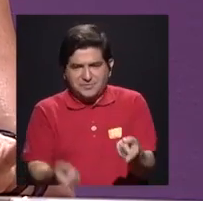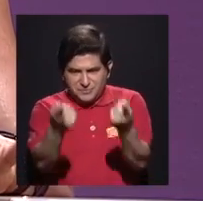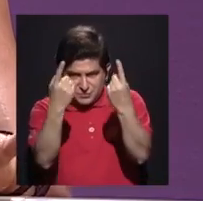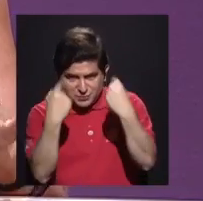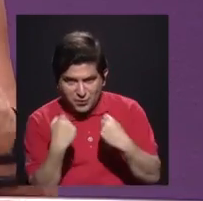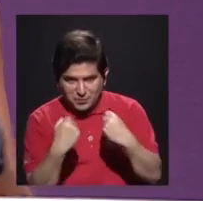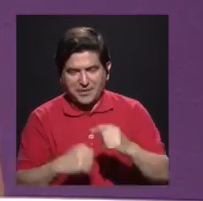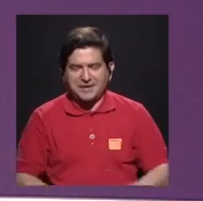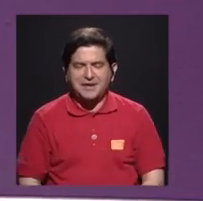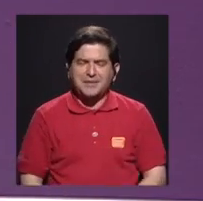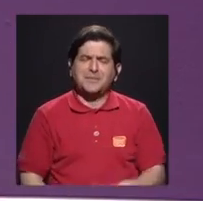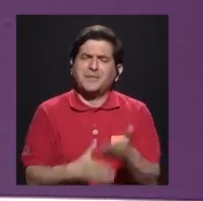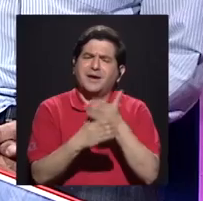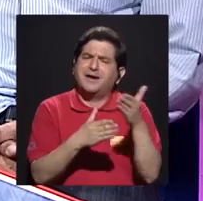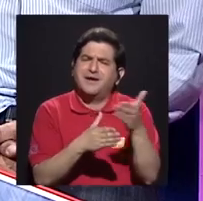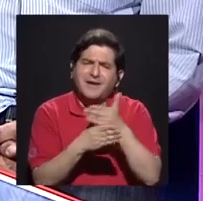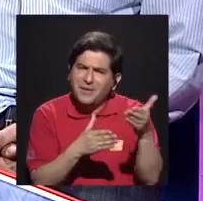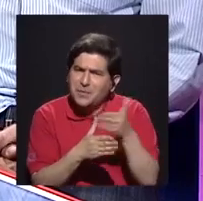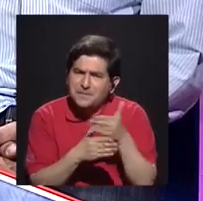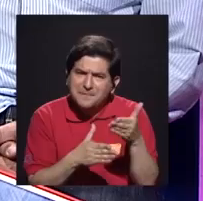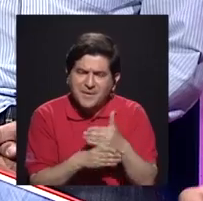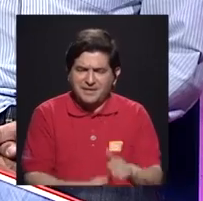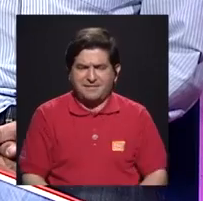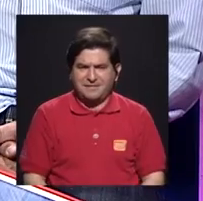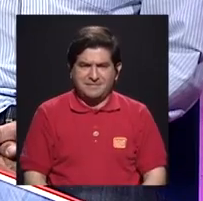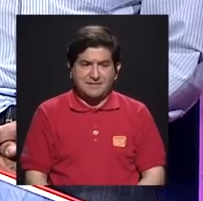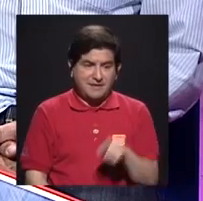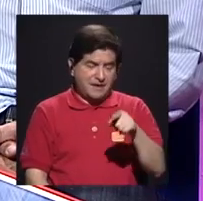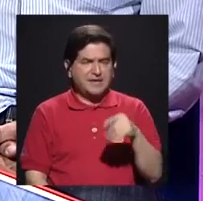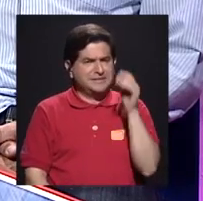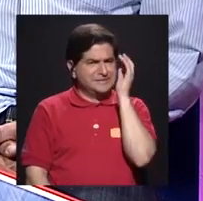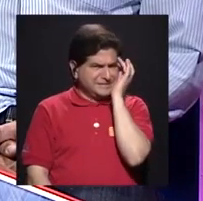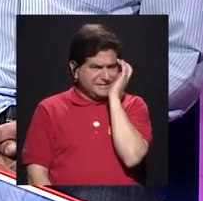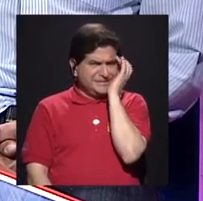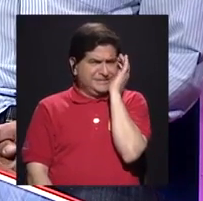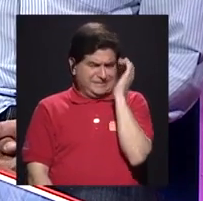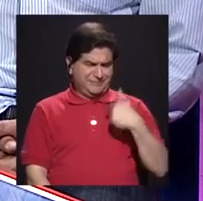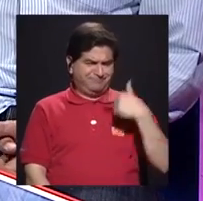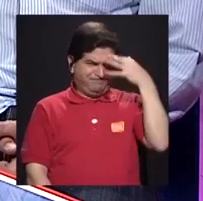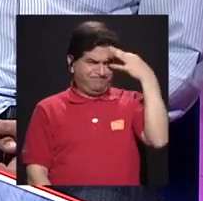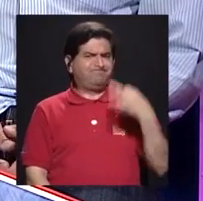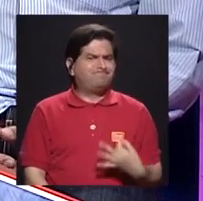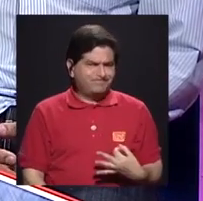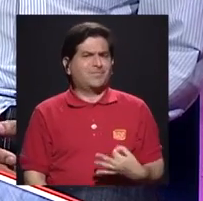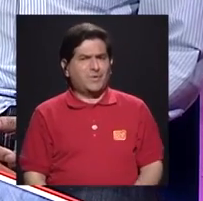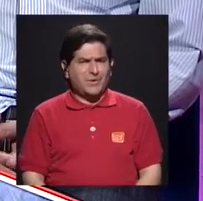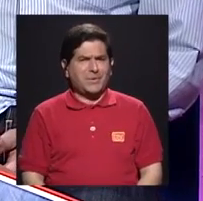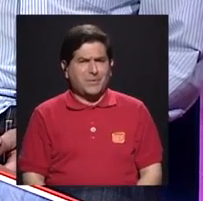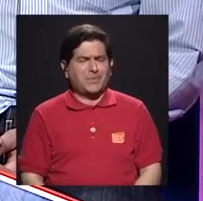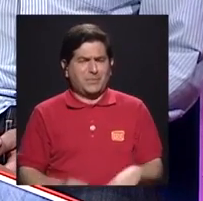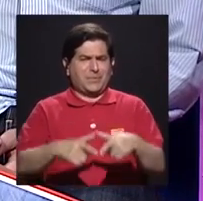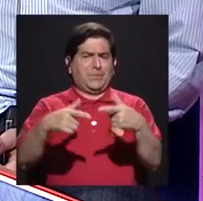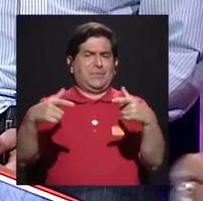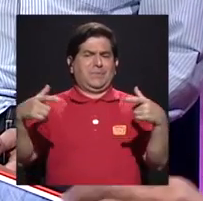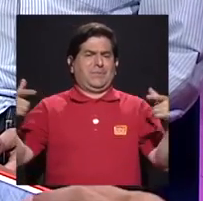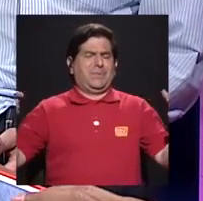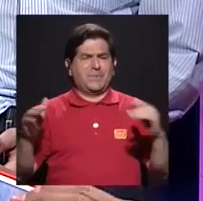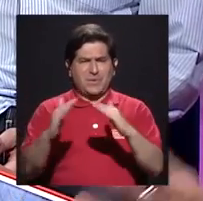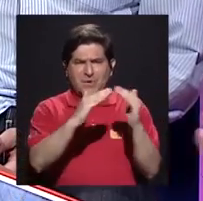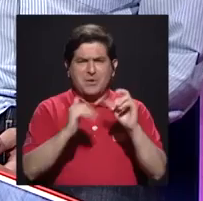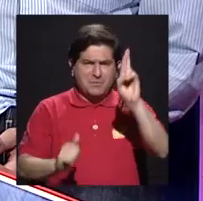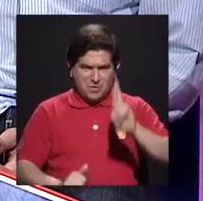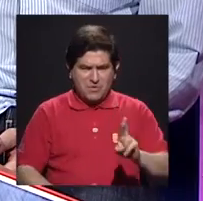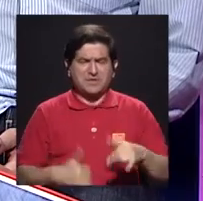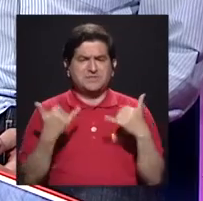tiempo para compartir con nosotros esta preocupación que yo pienso que es de una gran cantidad de la población costarricense